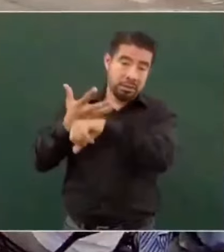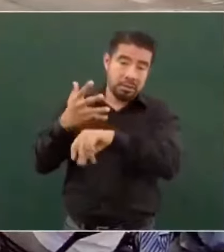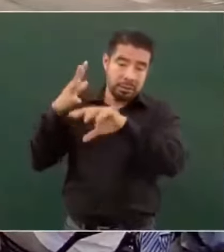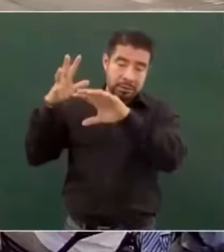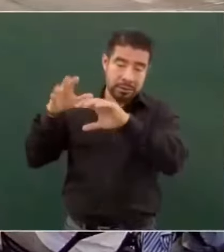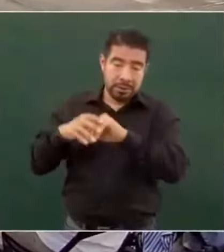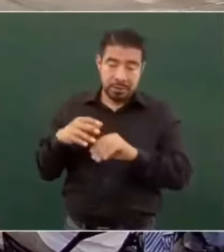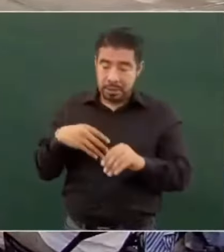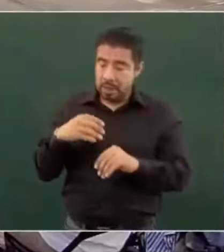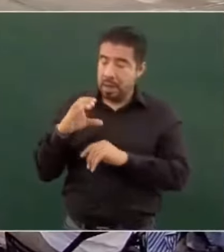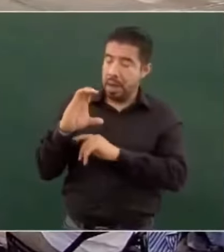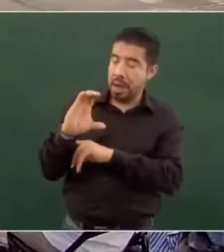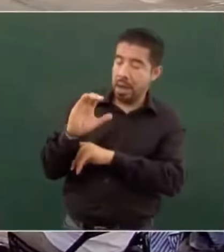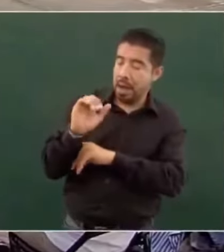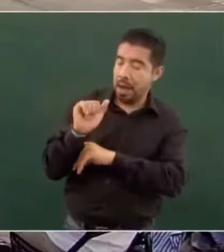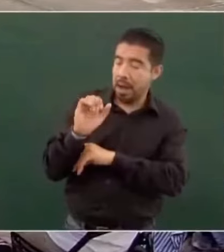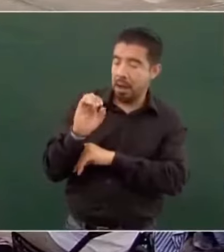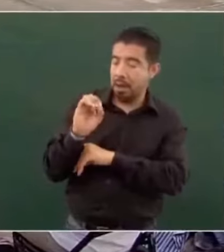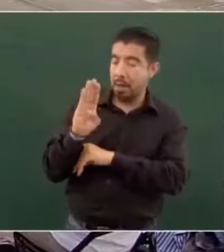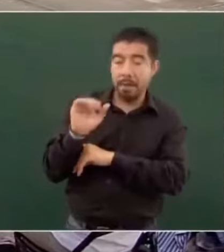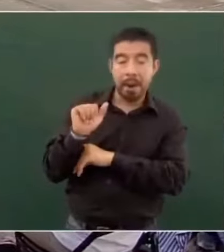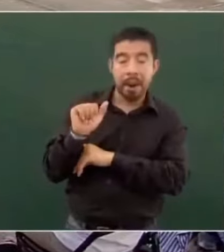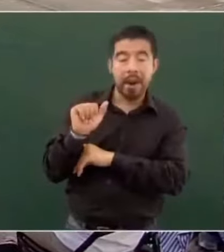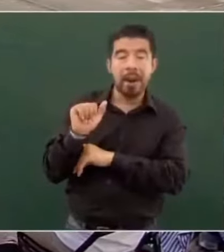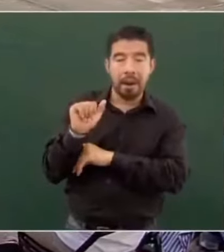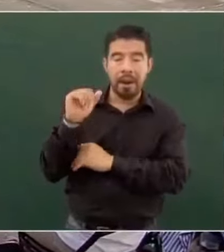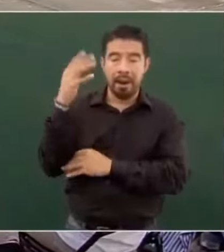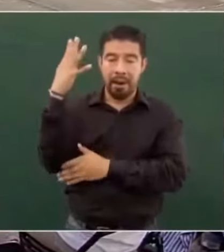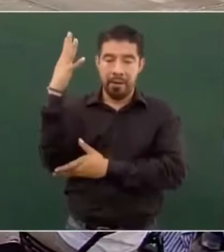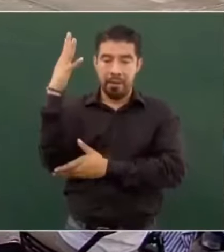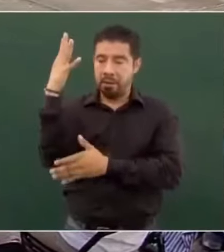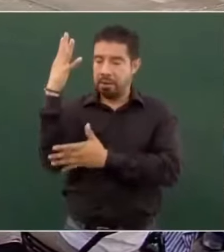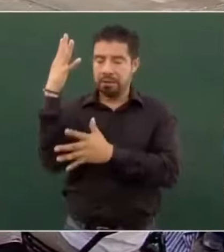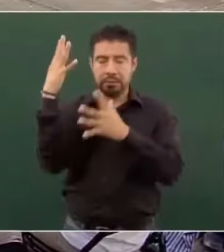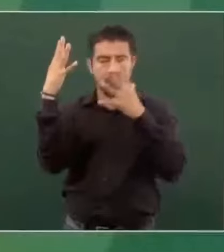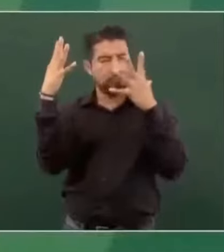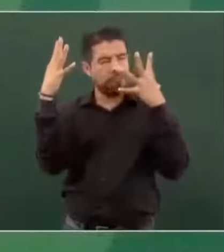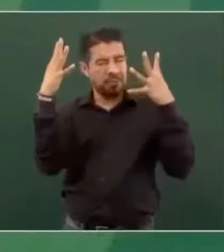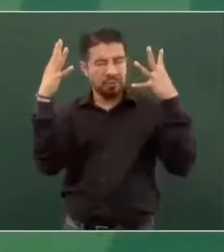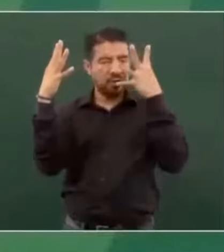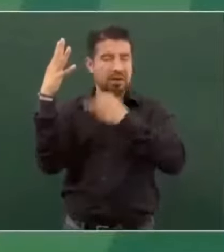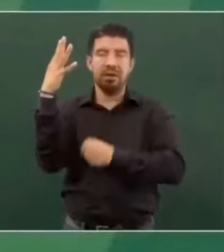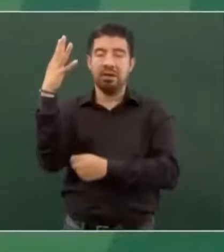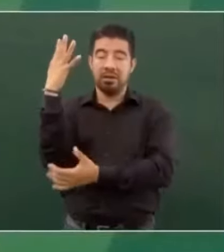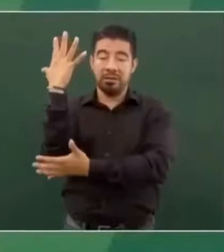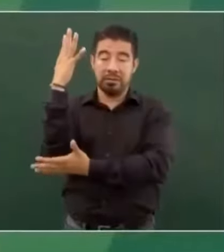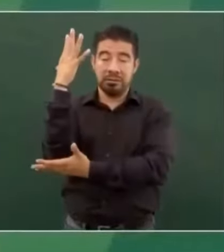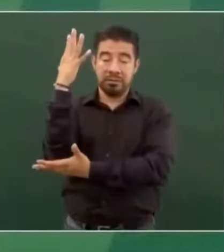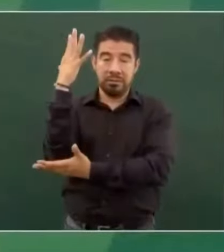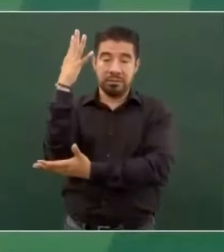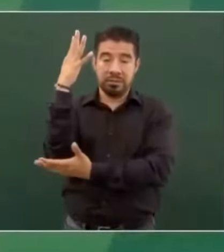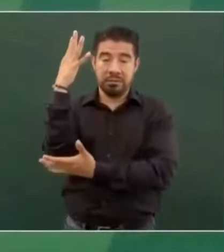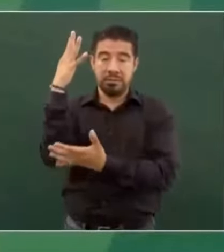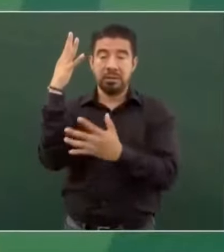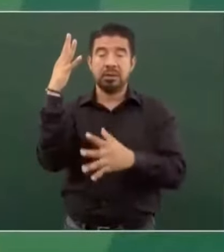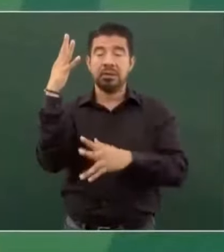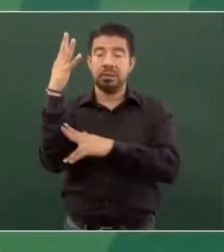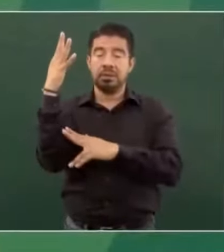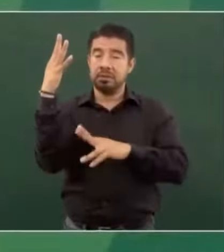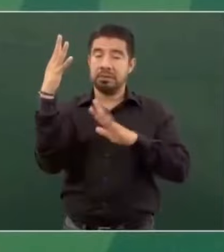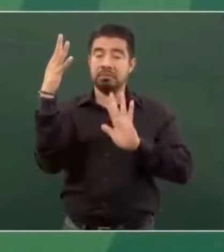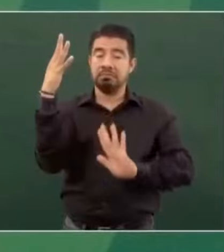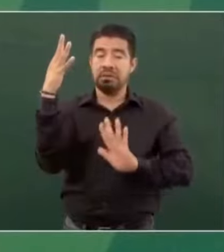toda la caoba, ese árbol negro que es la reina de